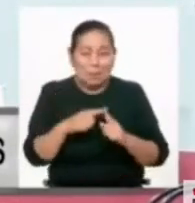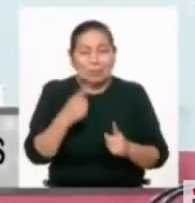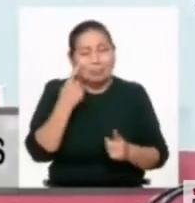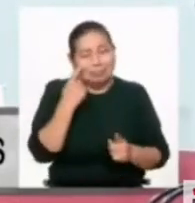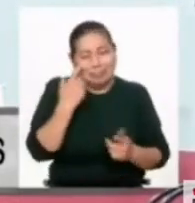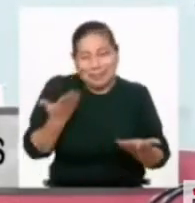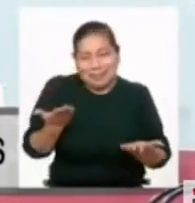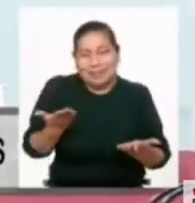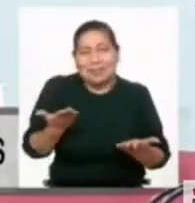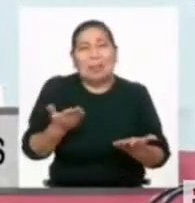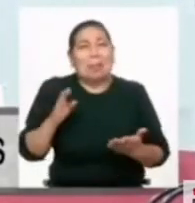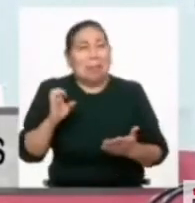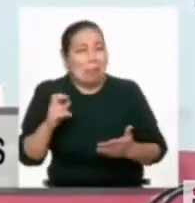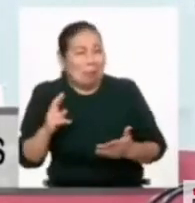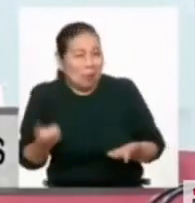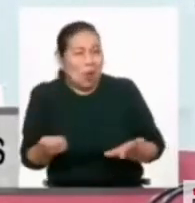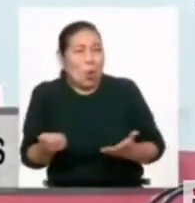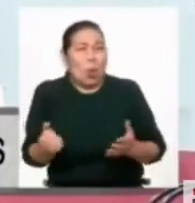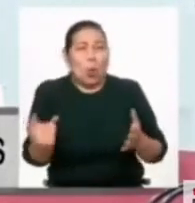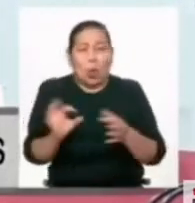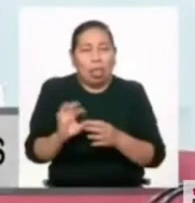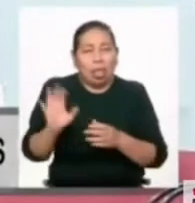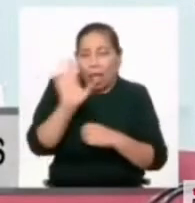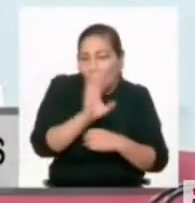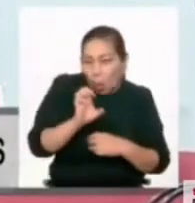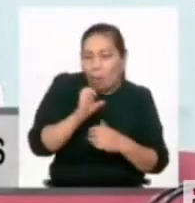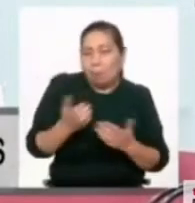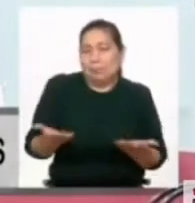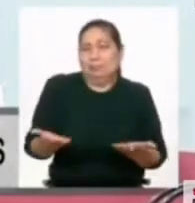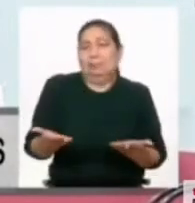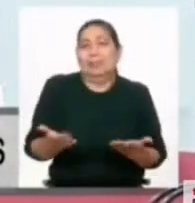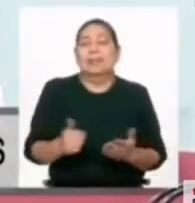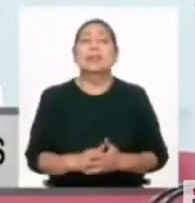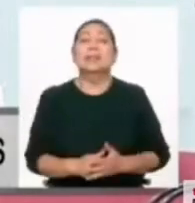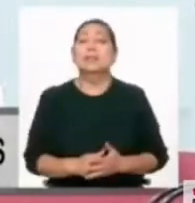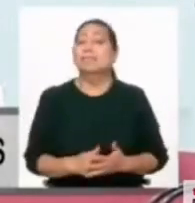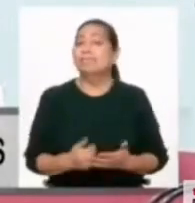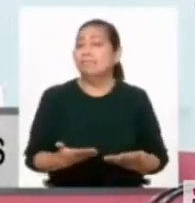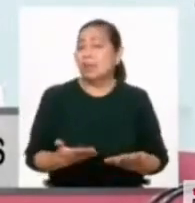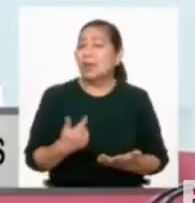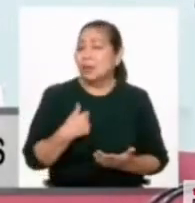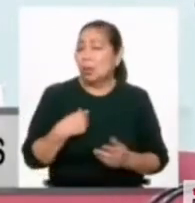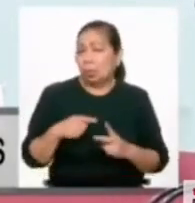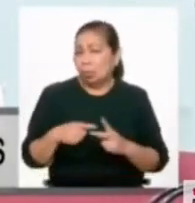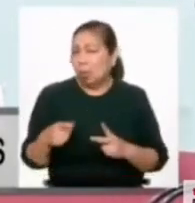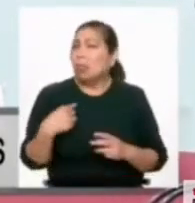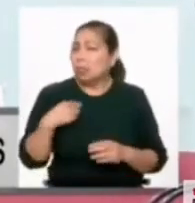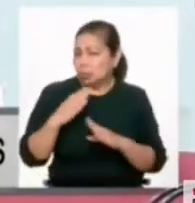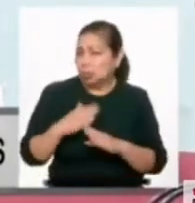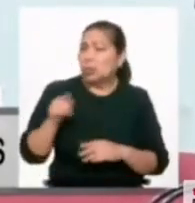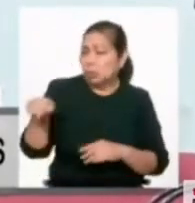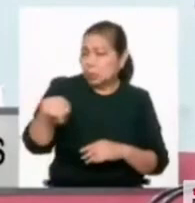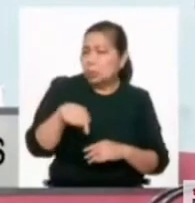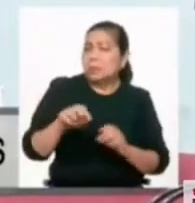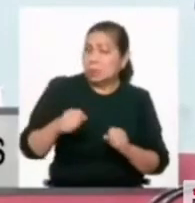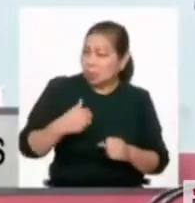que lo reconoce, ¿no? La OEA, lo reconoce la Unión Europea, ¿no? Entonces yo salí en defensa de